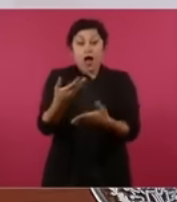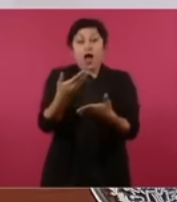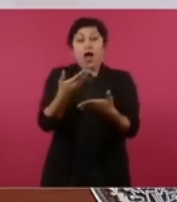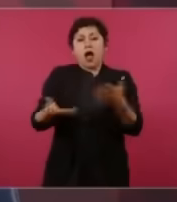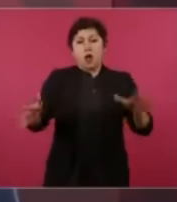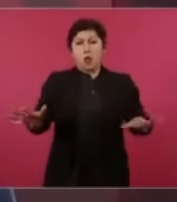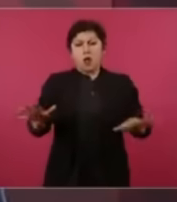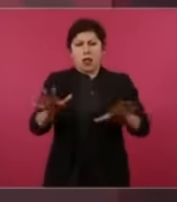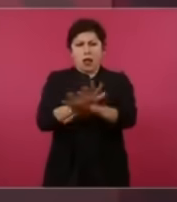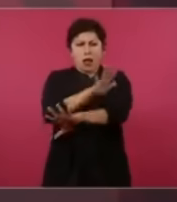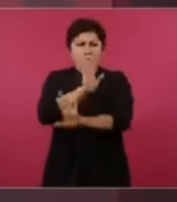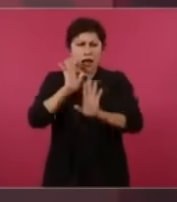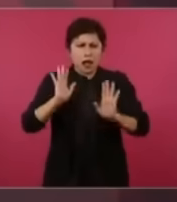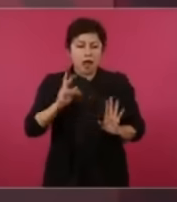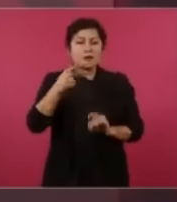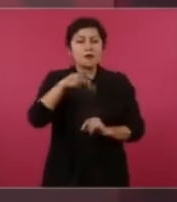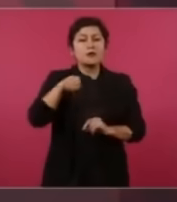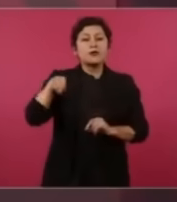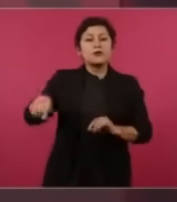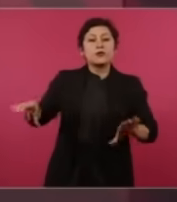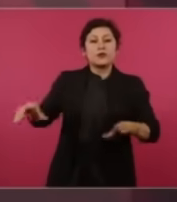Decía un dirigente yaqui,